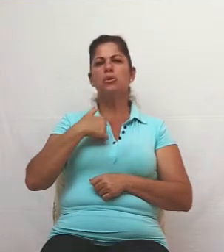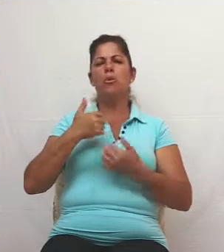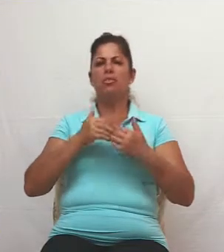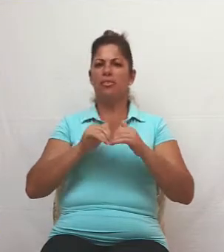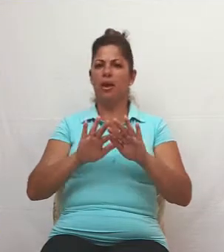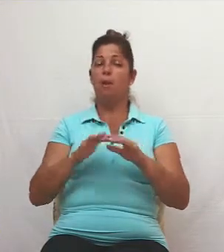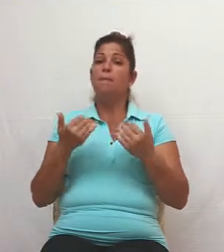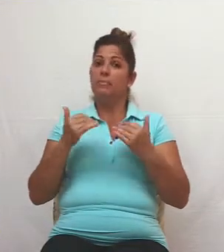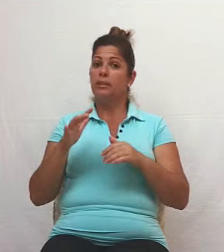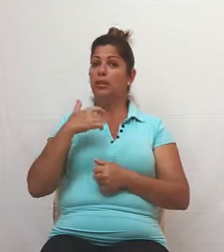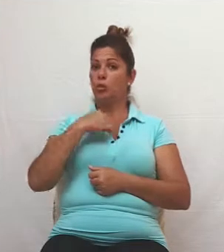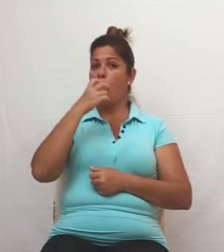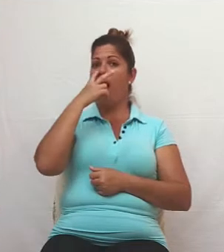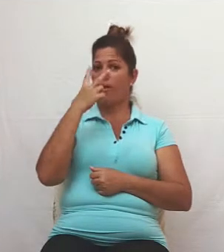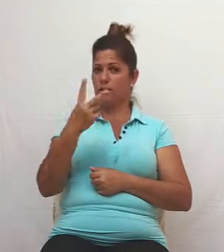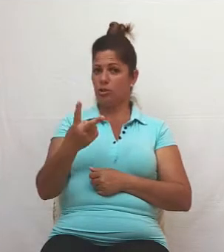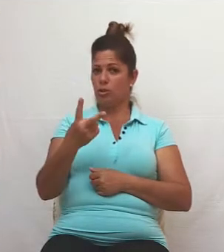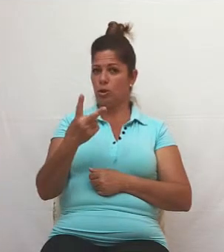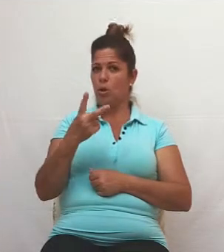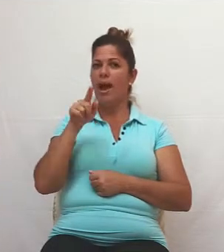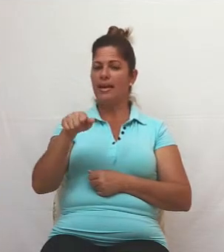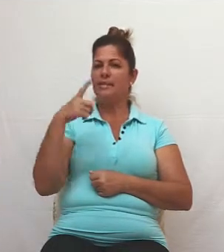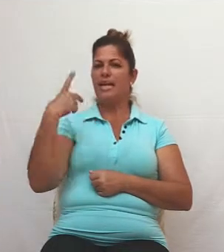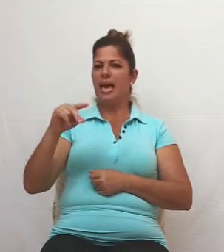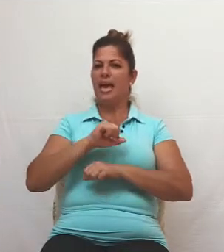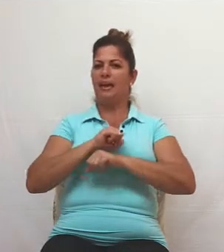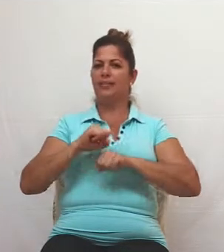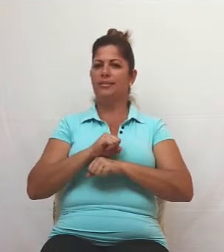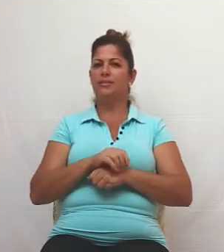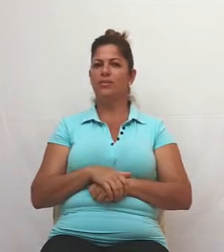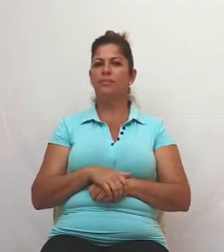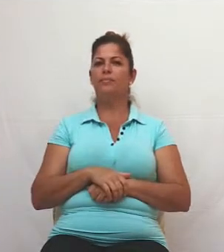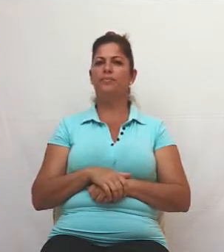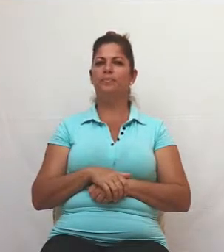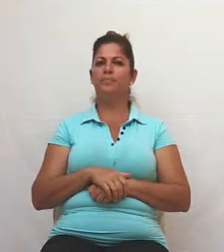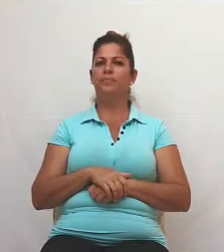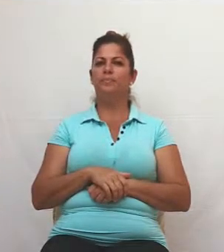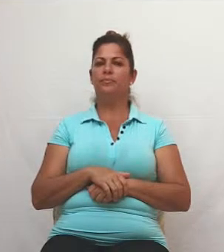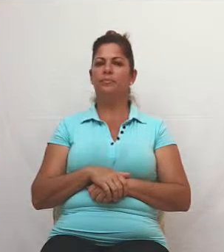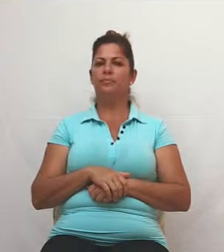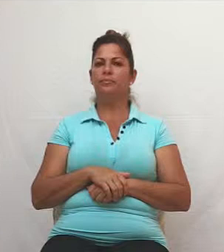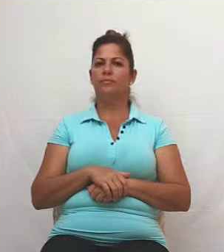y lo dejó pasar mientras sigo atento al ejercicio